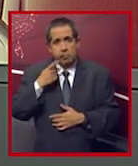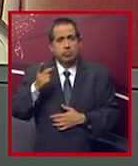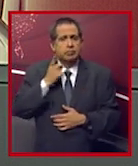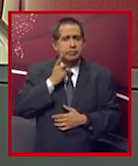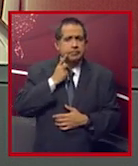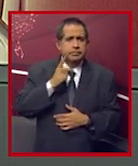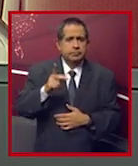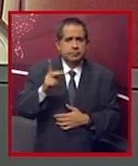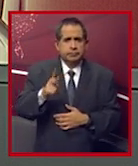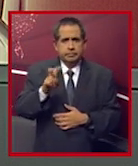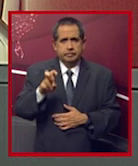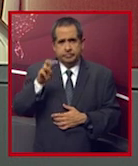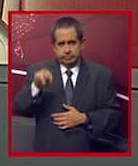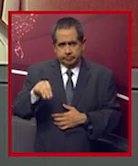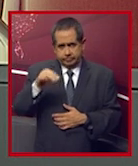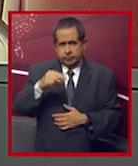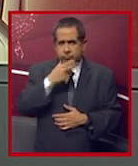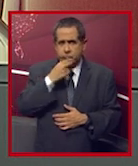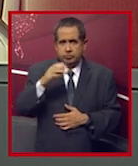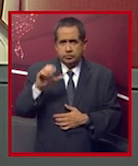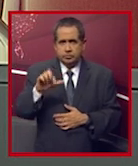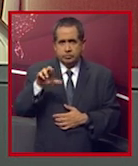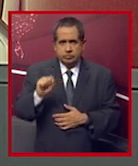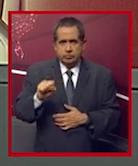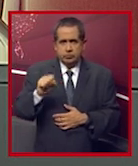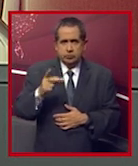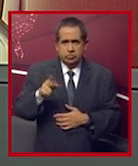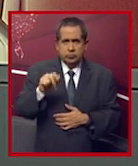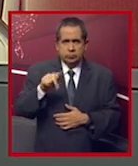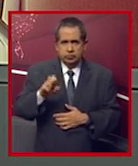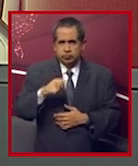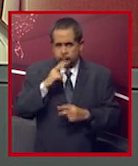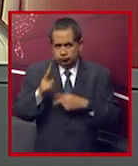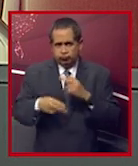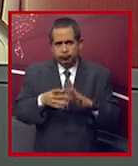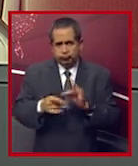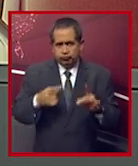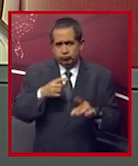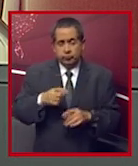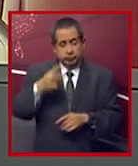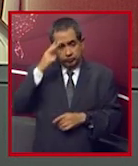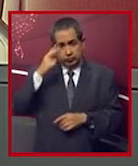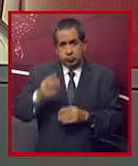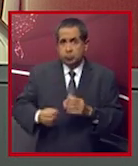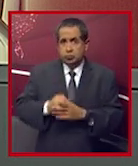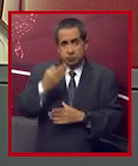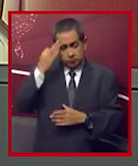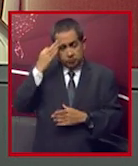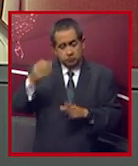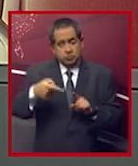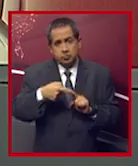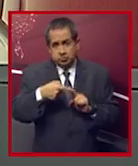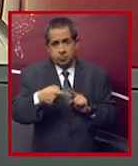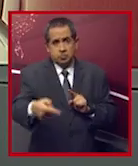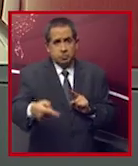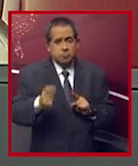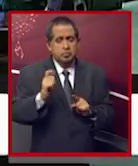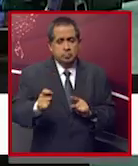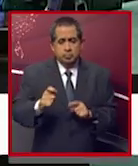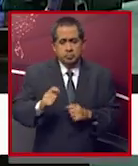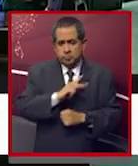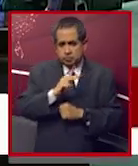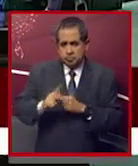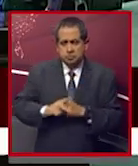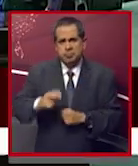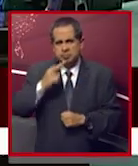diputado del Partido Verde Ecologista de México, Carlos Alberto Puente Salas, afirmó que México entra en una nueva etapa. Refirió que la nación está